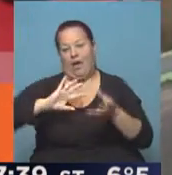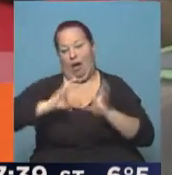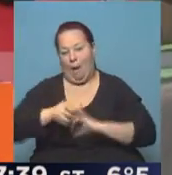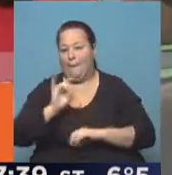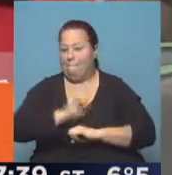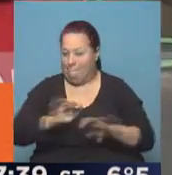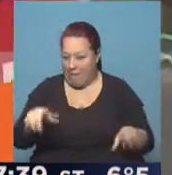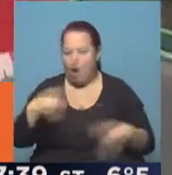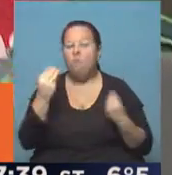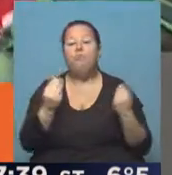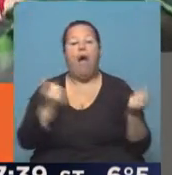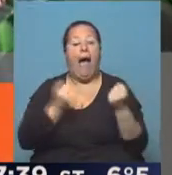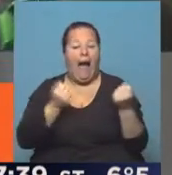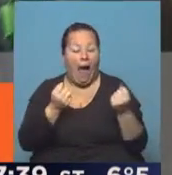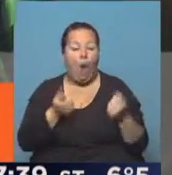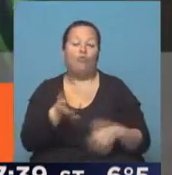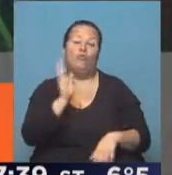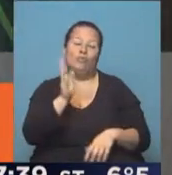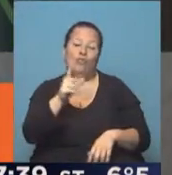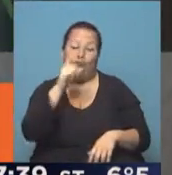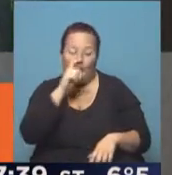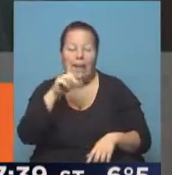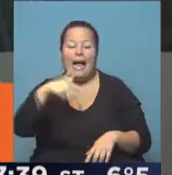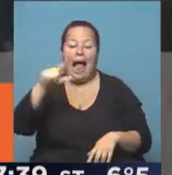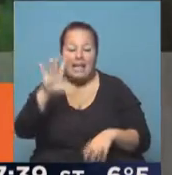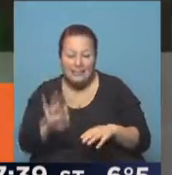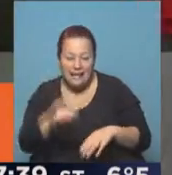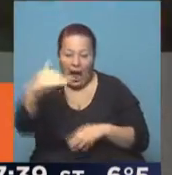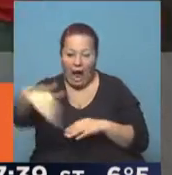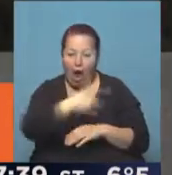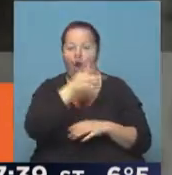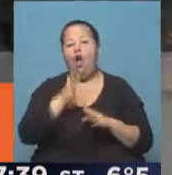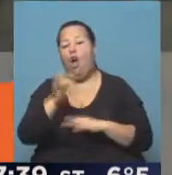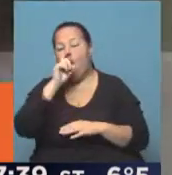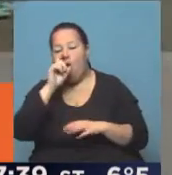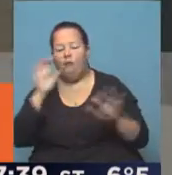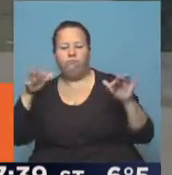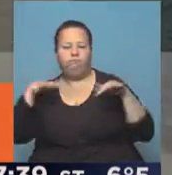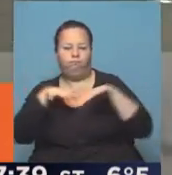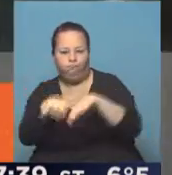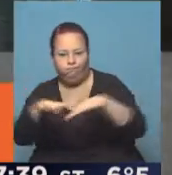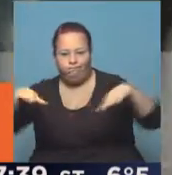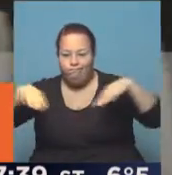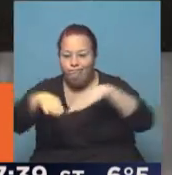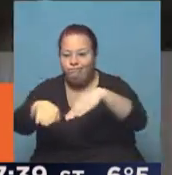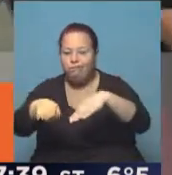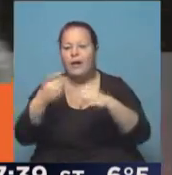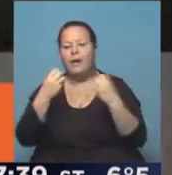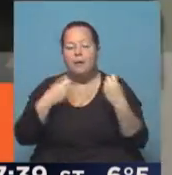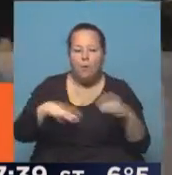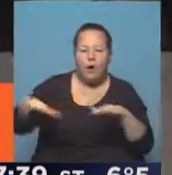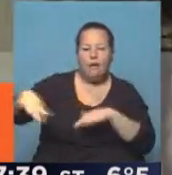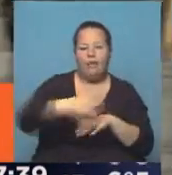porque los vehículos que vienen sobre Avenida Callao y sobre Avenida Corrientes se concentran acá y tienen que comenzar